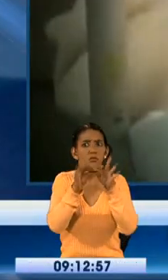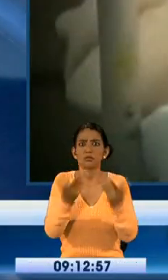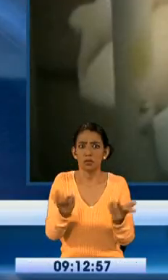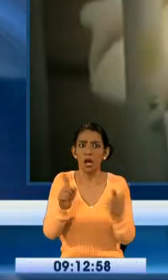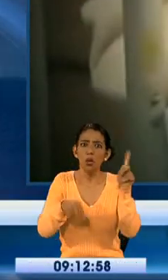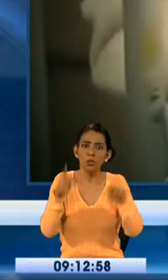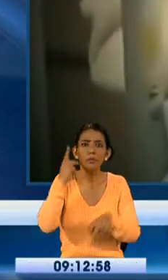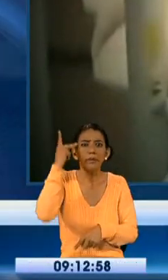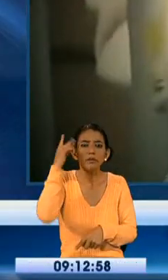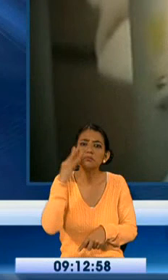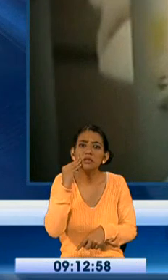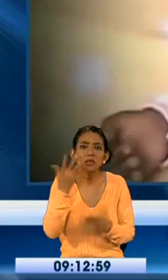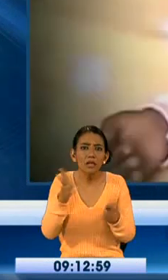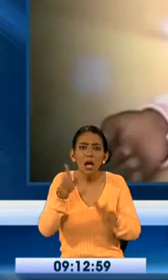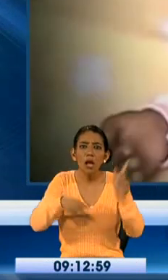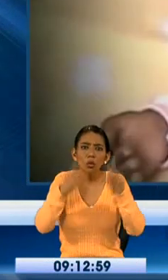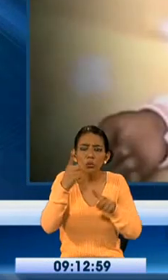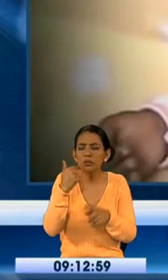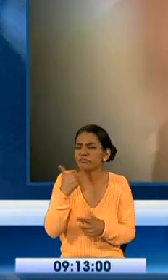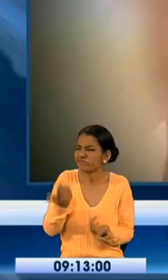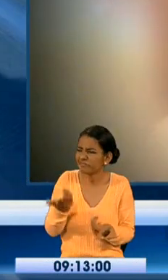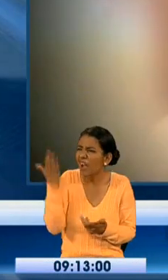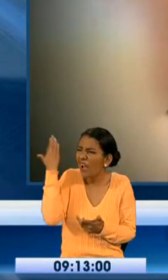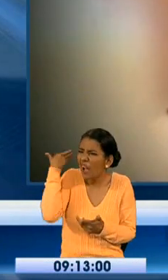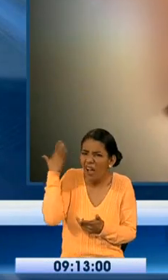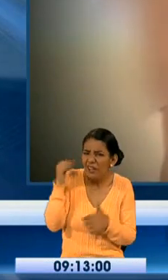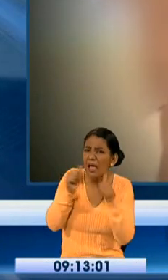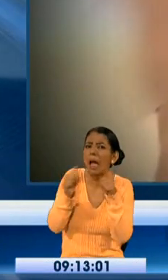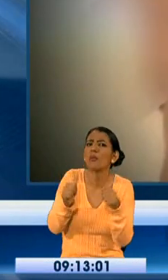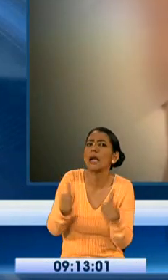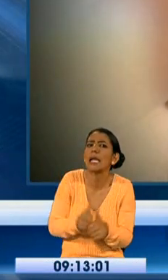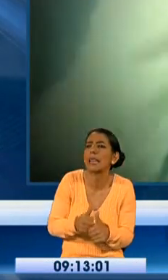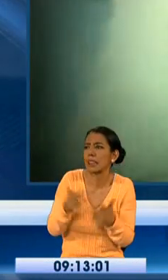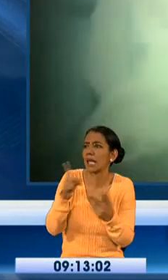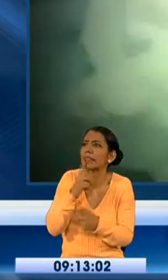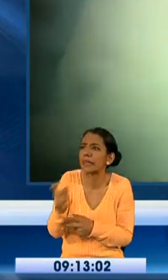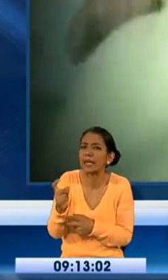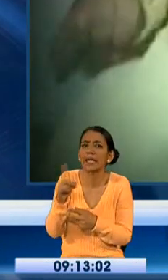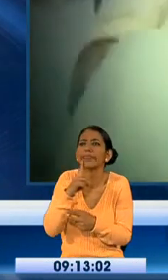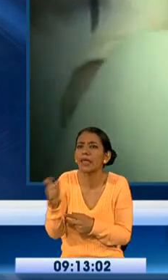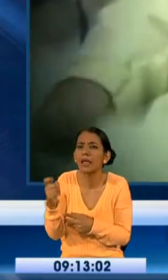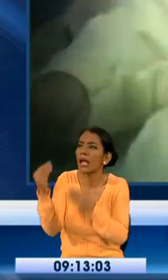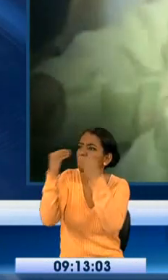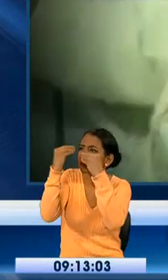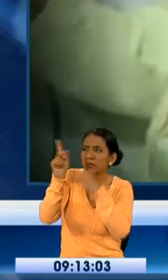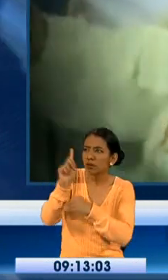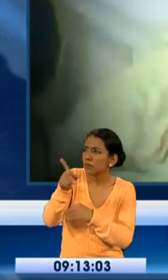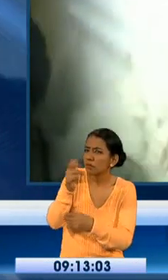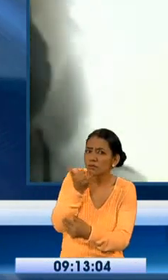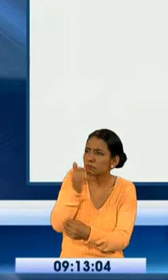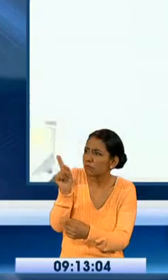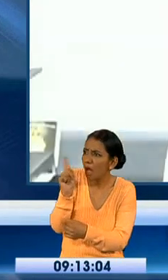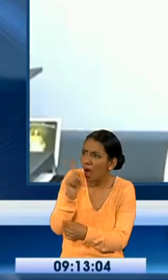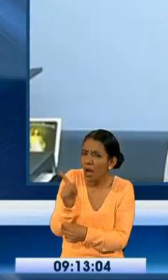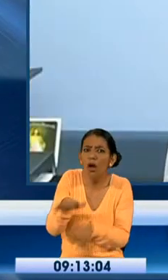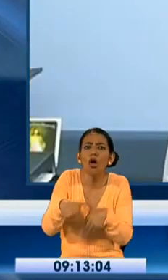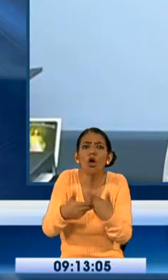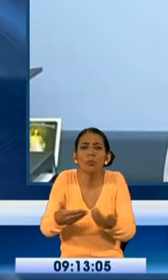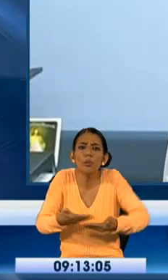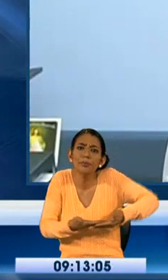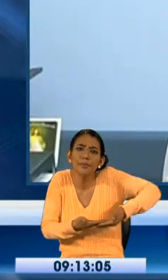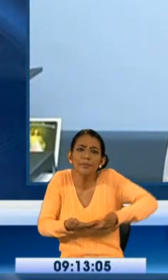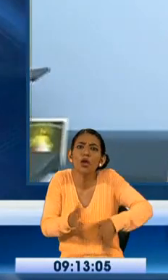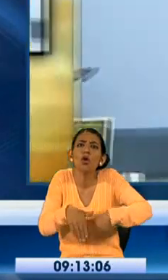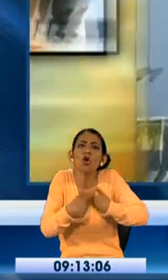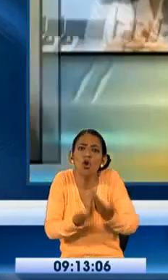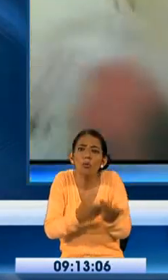creencias erradas que vienen, claro, de la transmisión del tío, de la tía, de la abuela. Qué importante saber cuál es la postura adecuada para